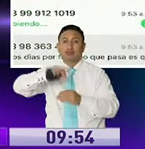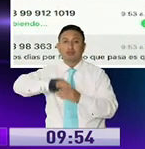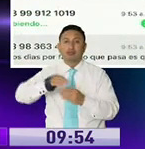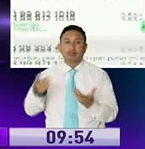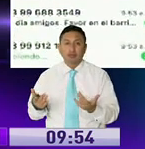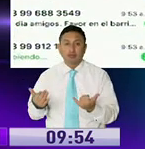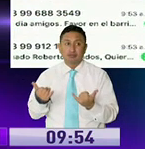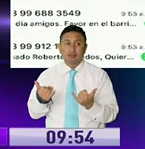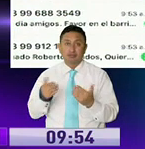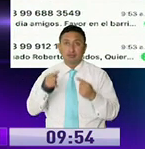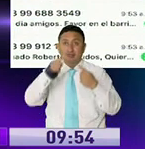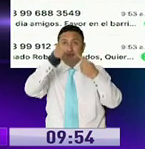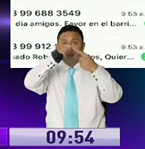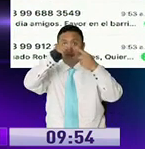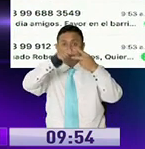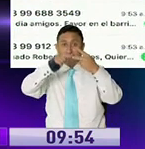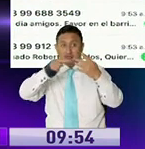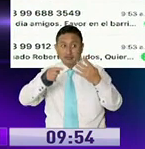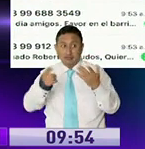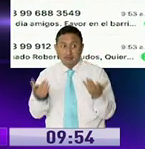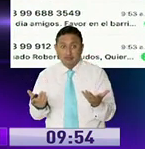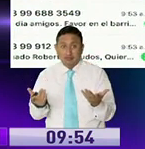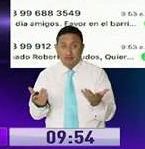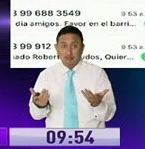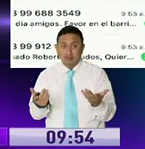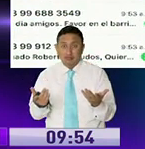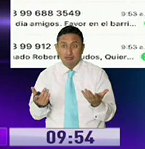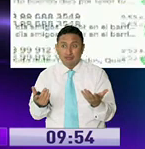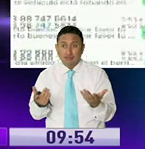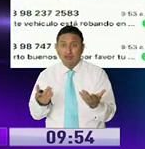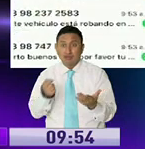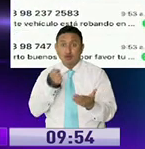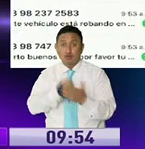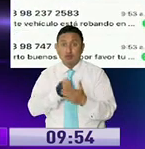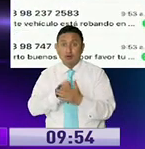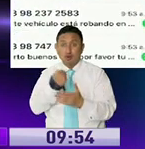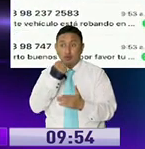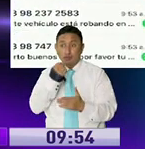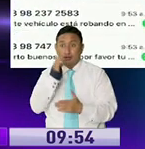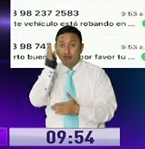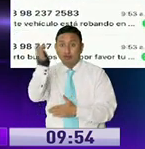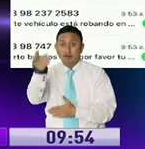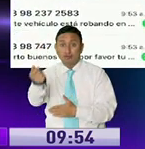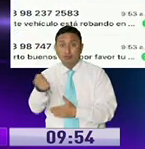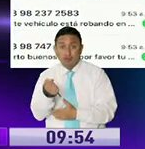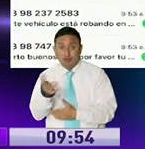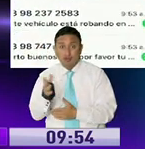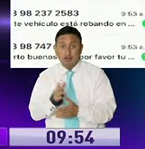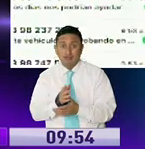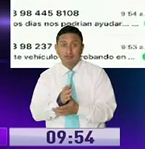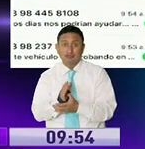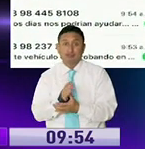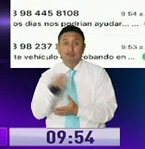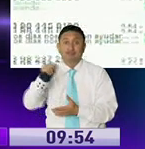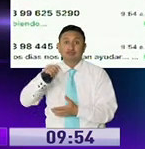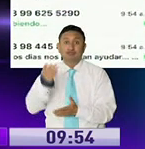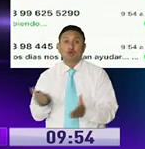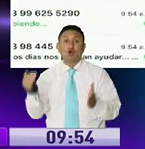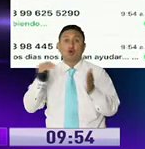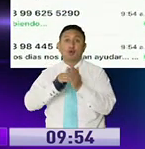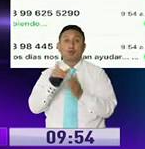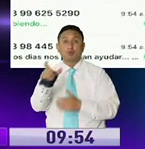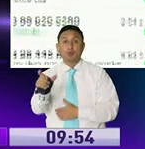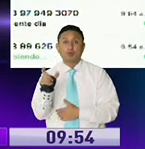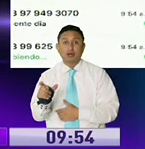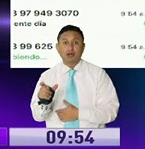Y por todo esto que está pasando, no tengo ni siquiera dinero para comprar más alimentos, mucho menos pedirme a sacar la papeleta. Y necesito sacar otra vez la tarjeta, pero